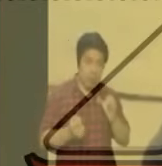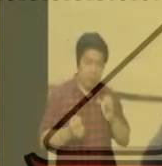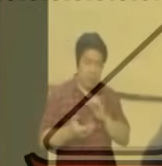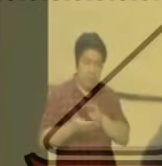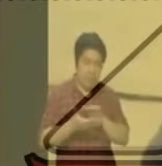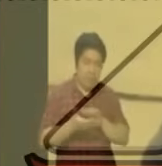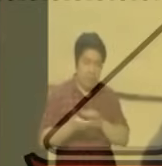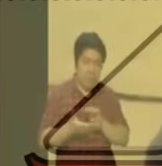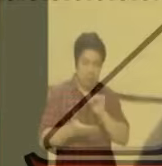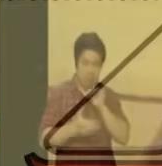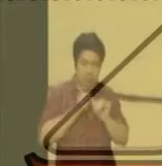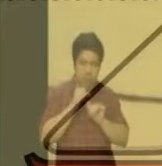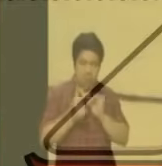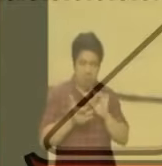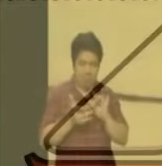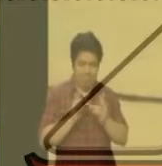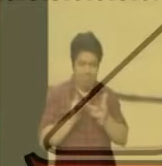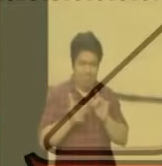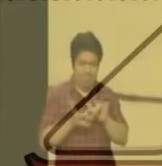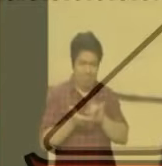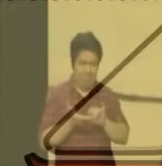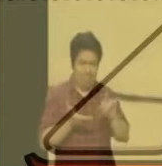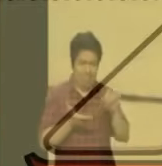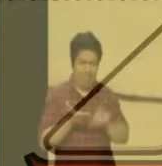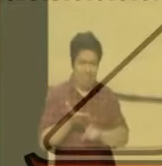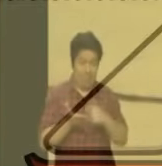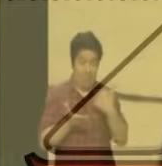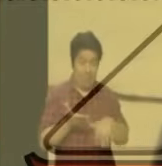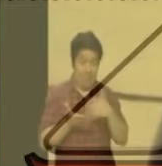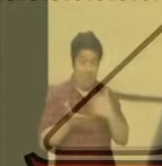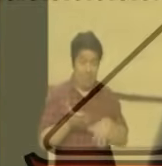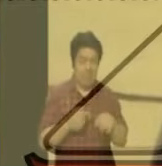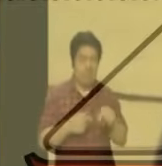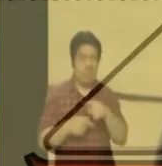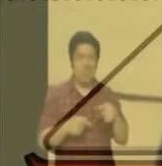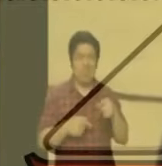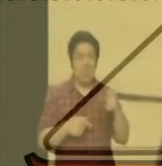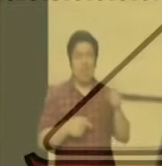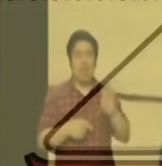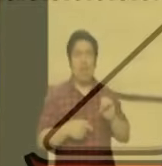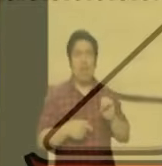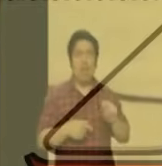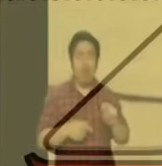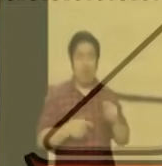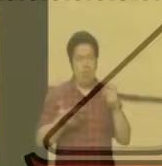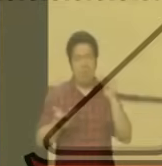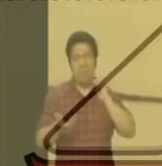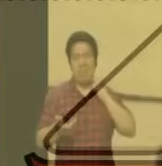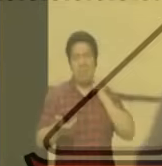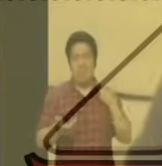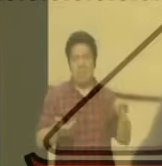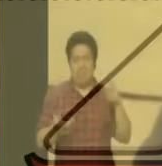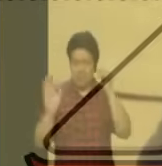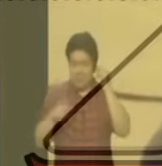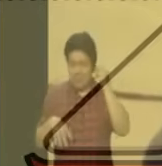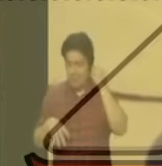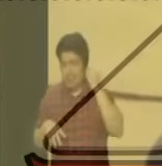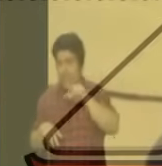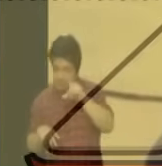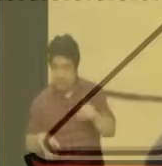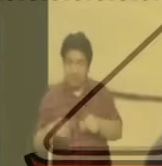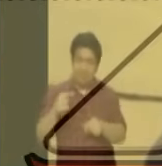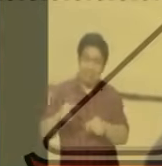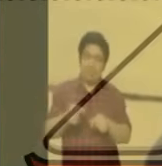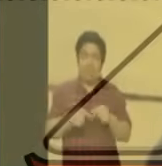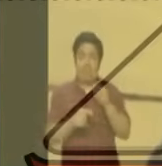todos los comentarios de la red, en especial en Twitter, te terminas cortando las venas. Entonces he tratado son puro bot de esos cuates. Sí. He tratado de no